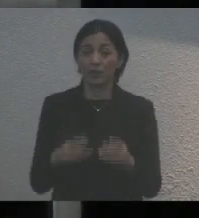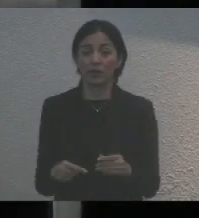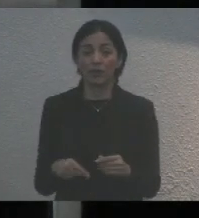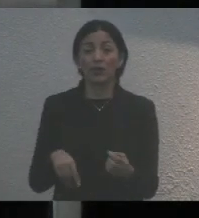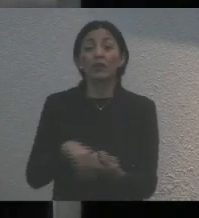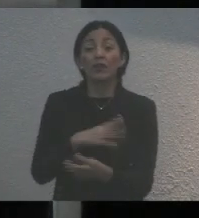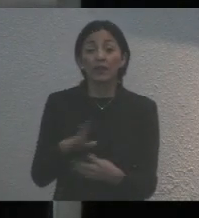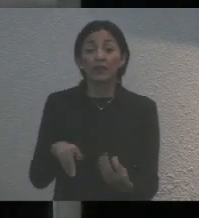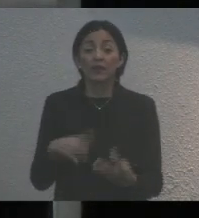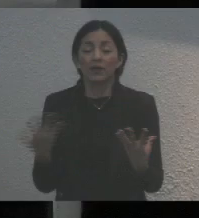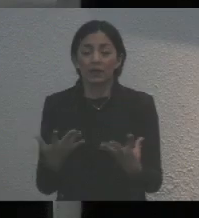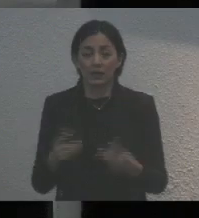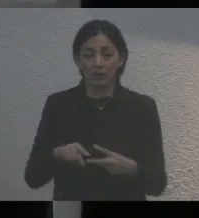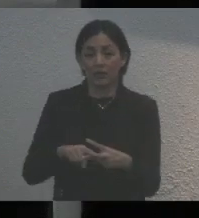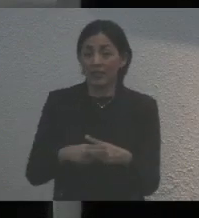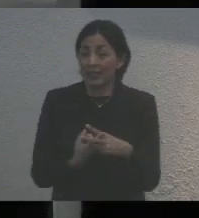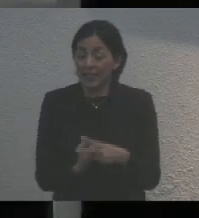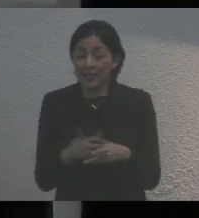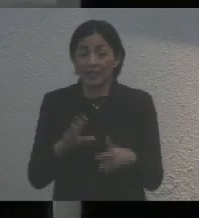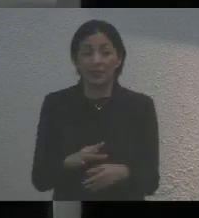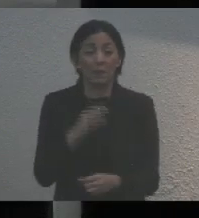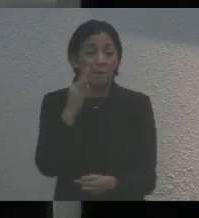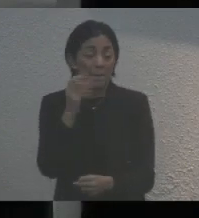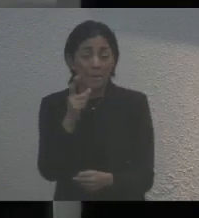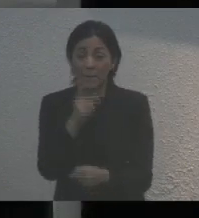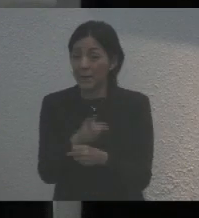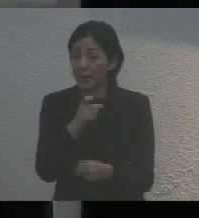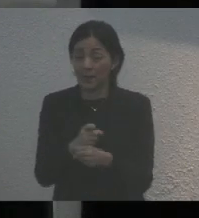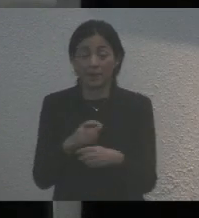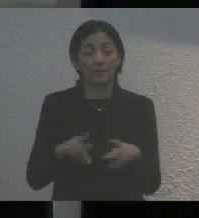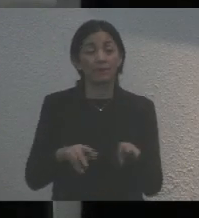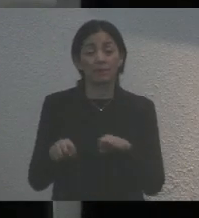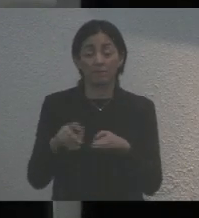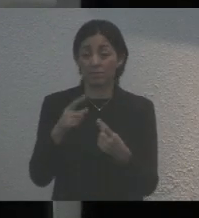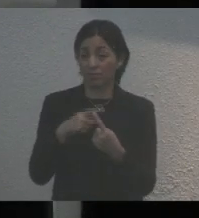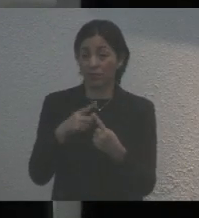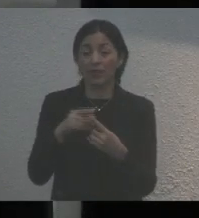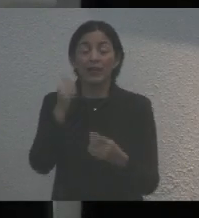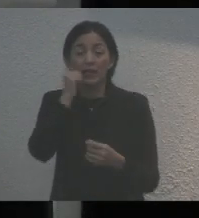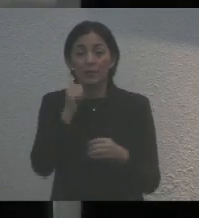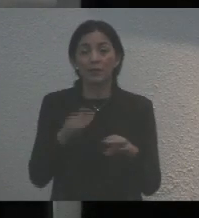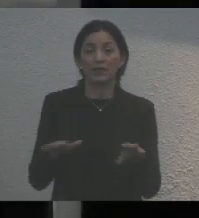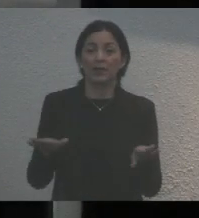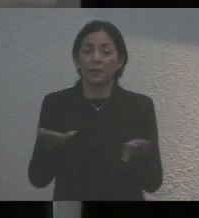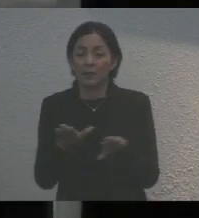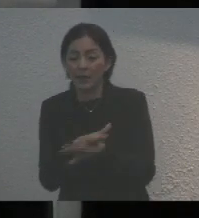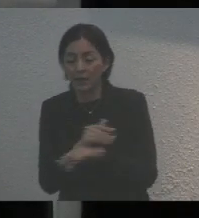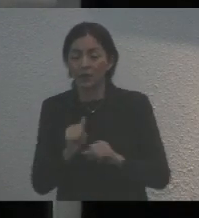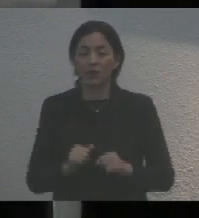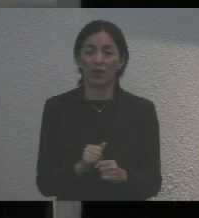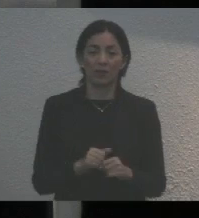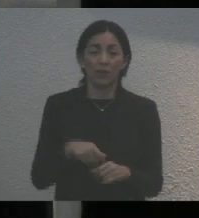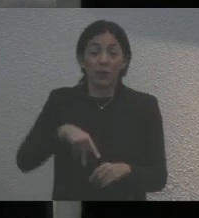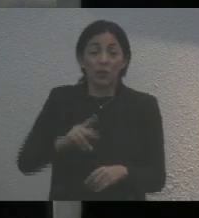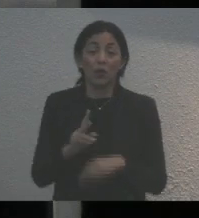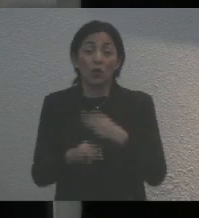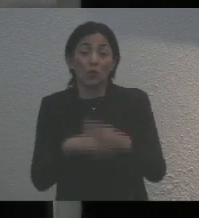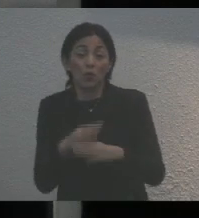de nuestras principales tareas. Todos pedimos siempre un cambio. Pedimos vivir en un mundo